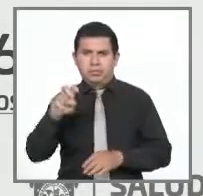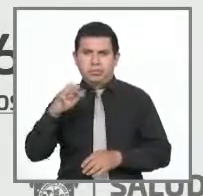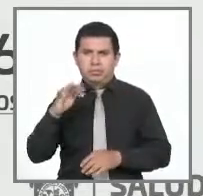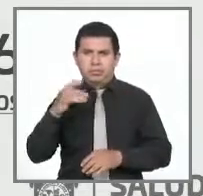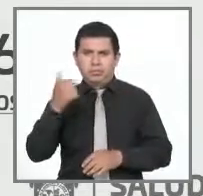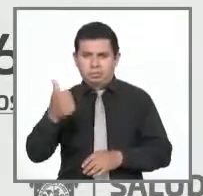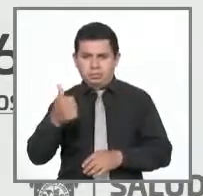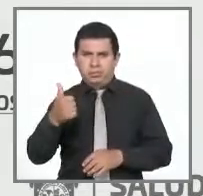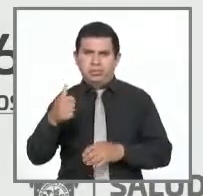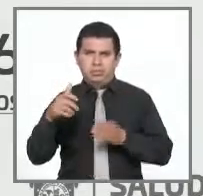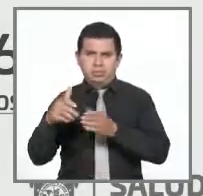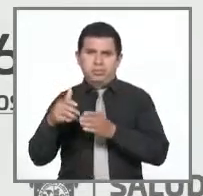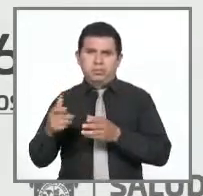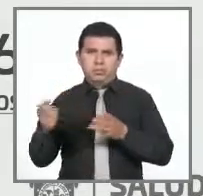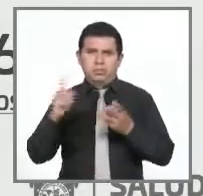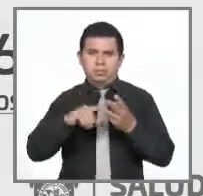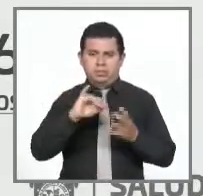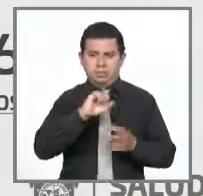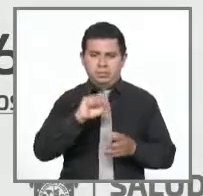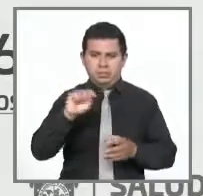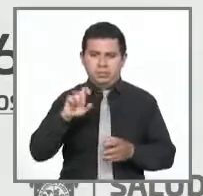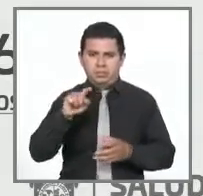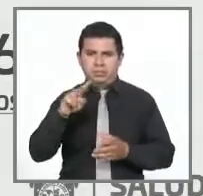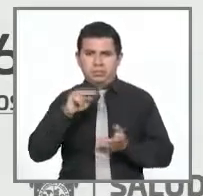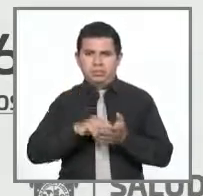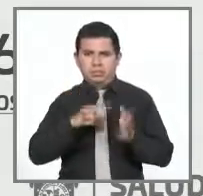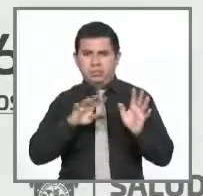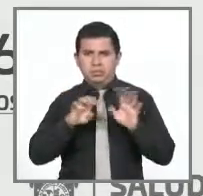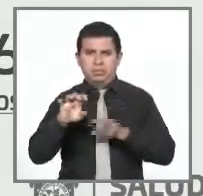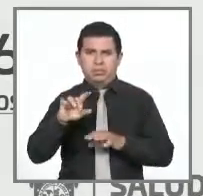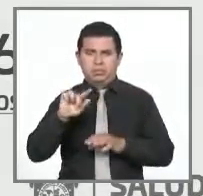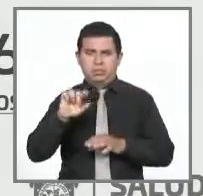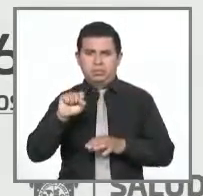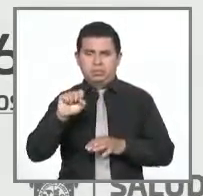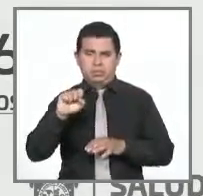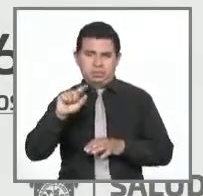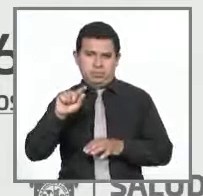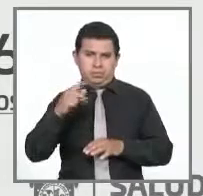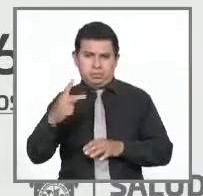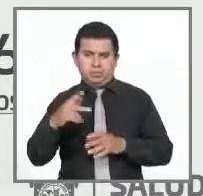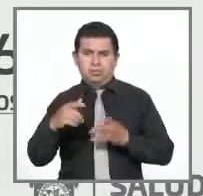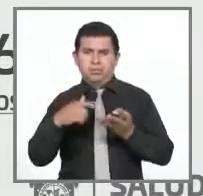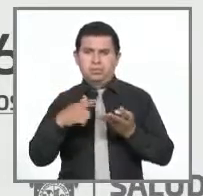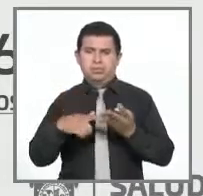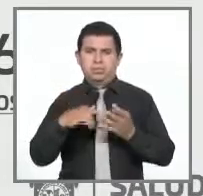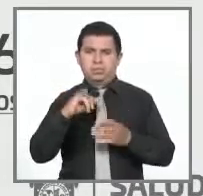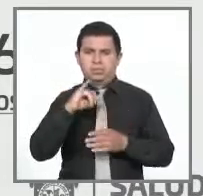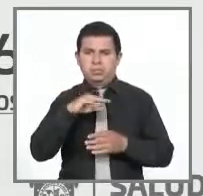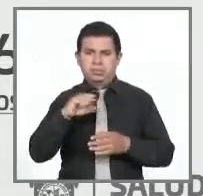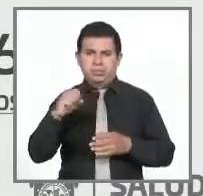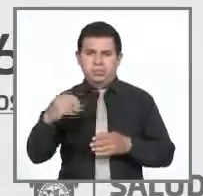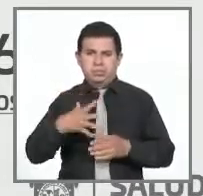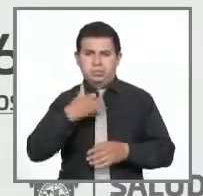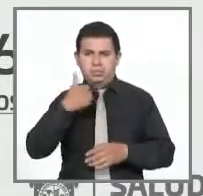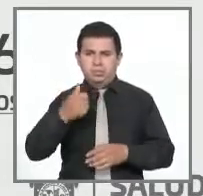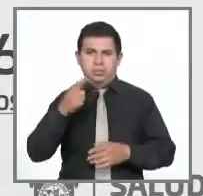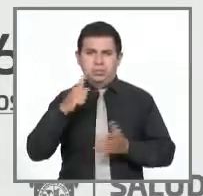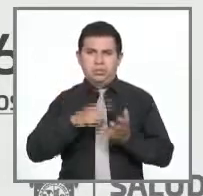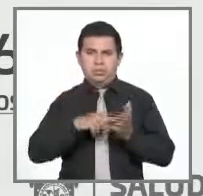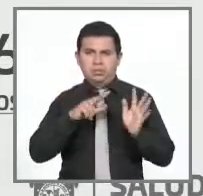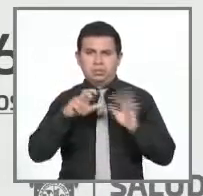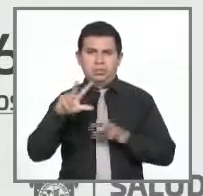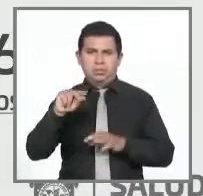9.256 y este 2 mil 962 en 100 estar